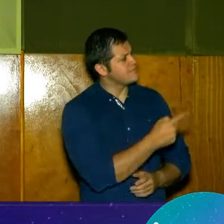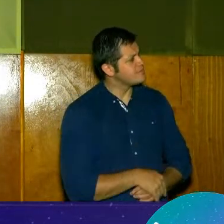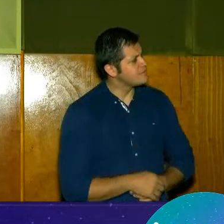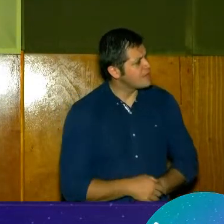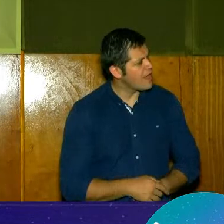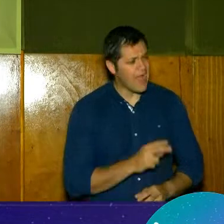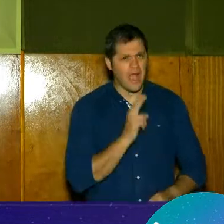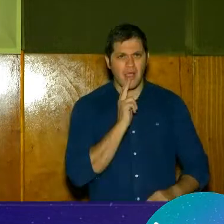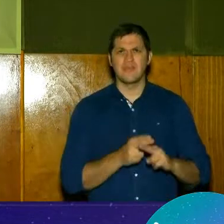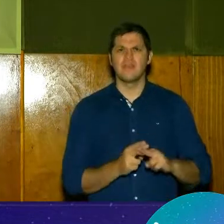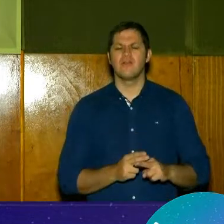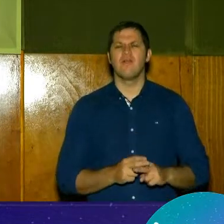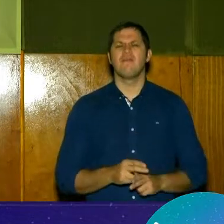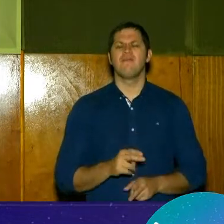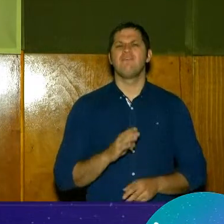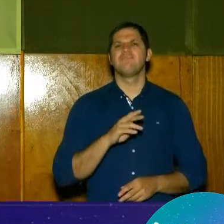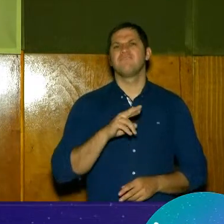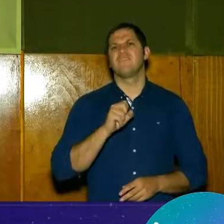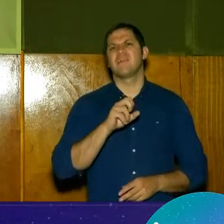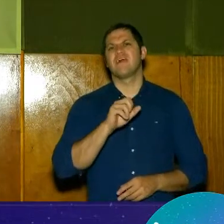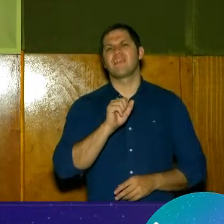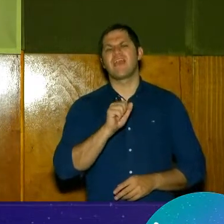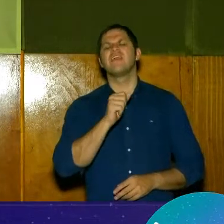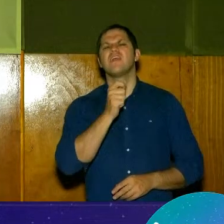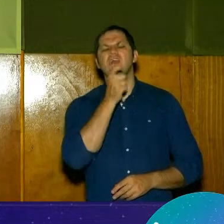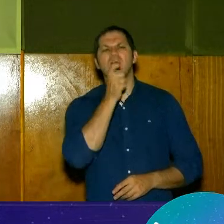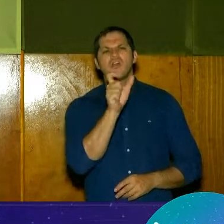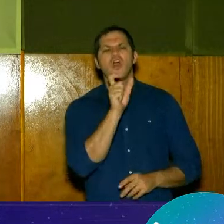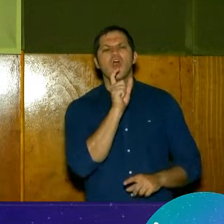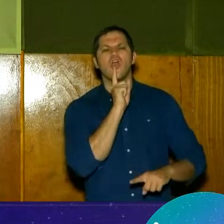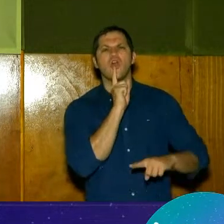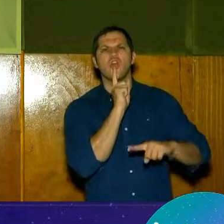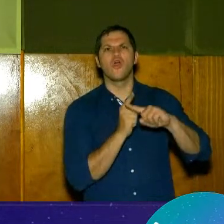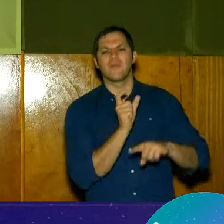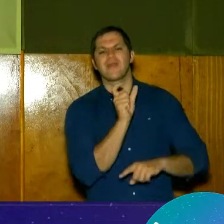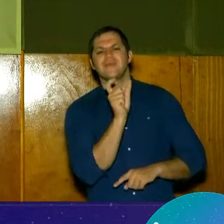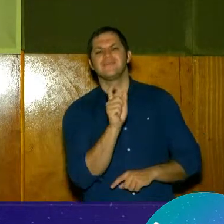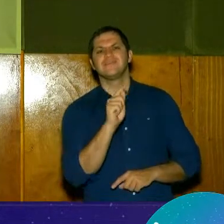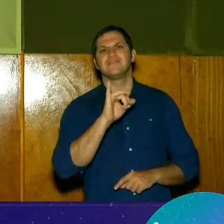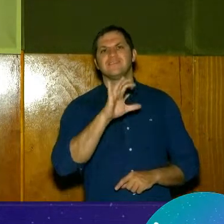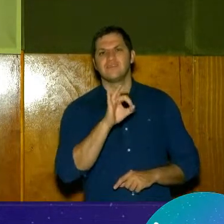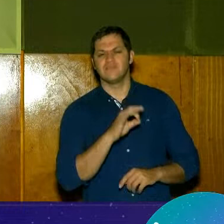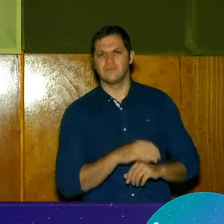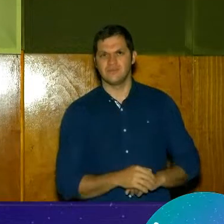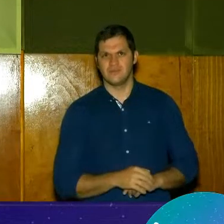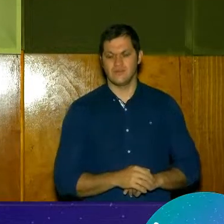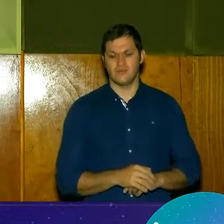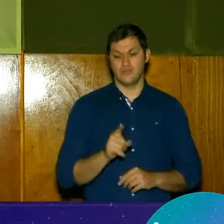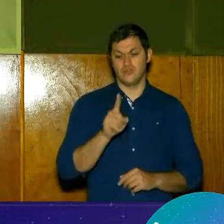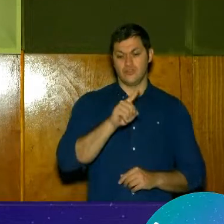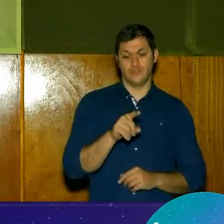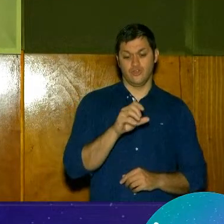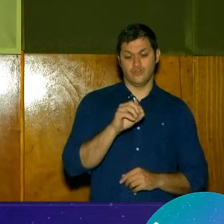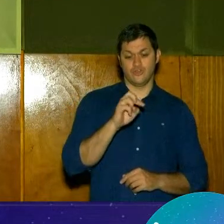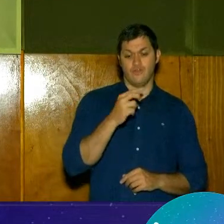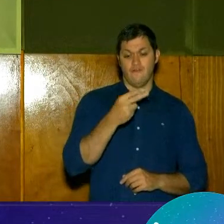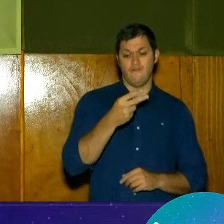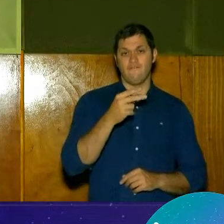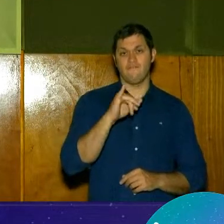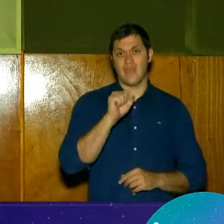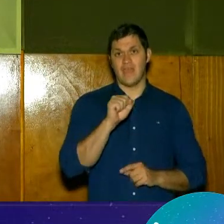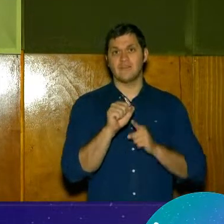nos estamos acercando un poquito más a nuestra época y no sé si conocen este apellido vrae en